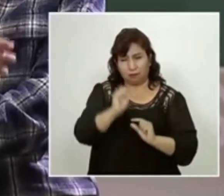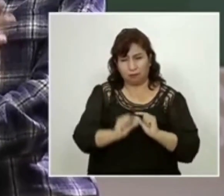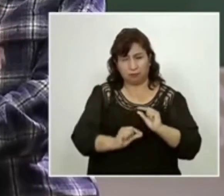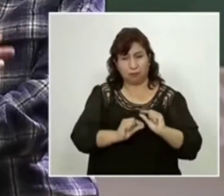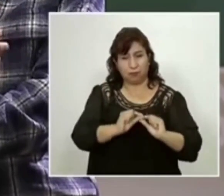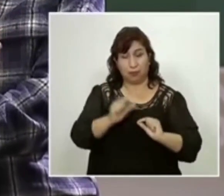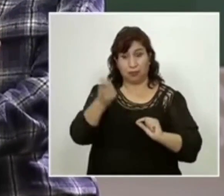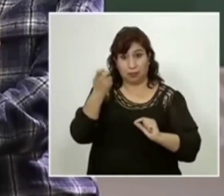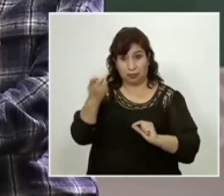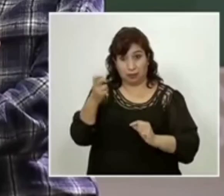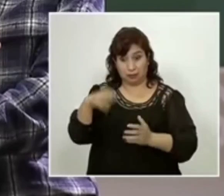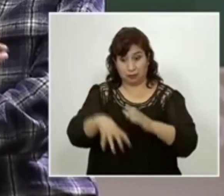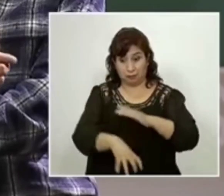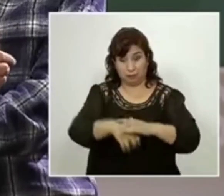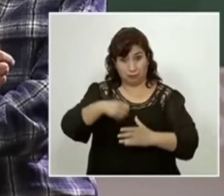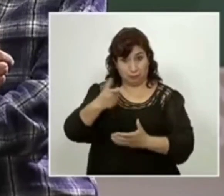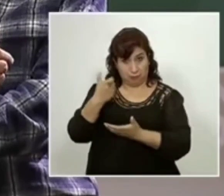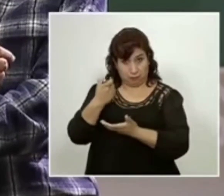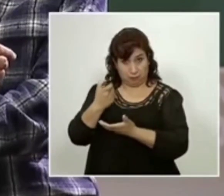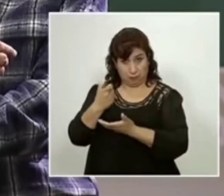fondo también